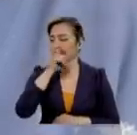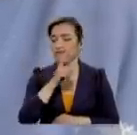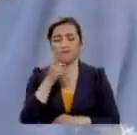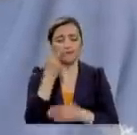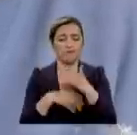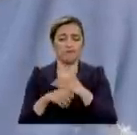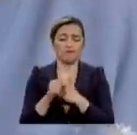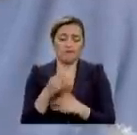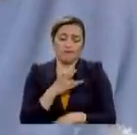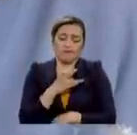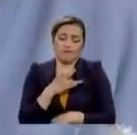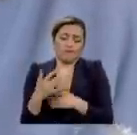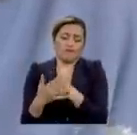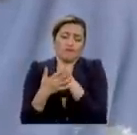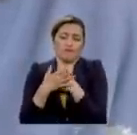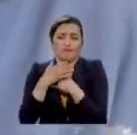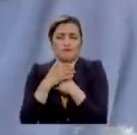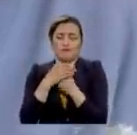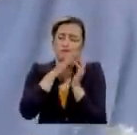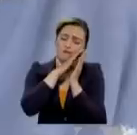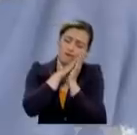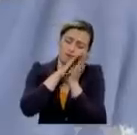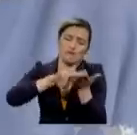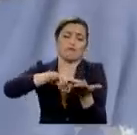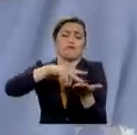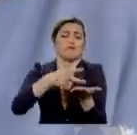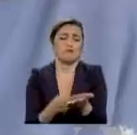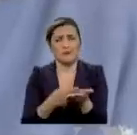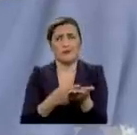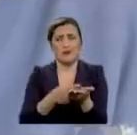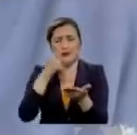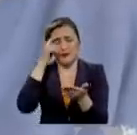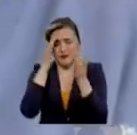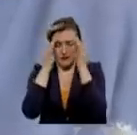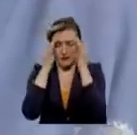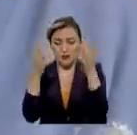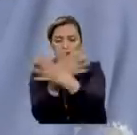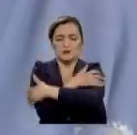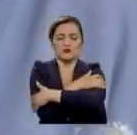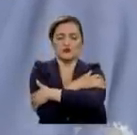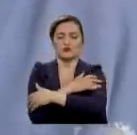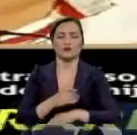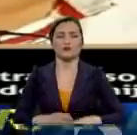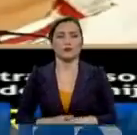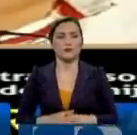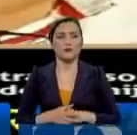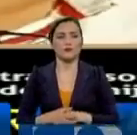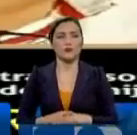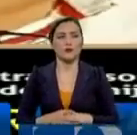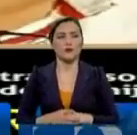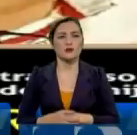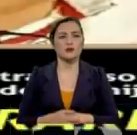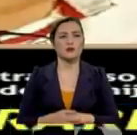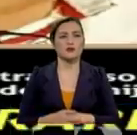falta, sueña con ella, hace pesadilla porque quiere abrazarla. Creo que no reviendrá más. A través de